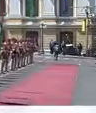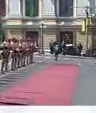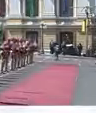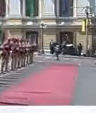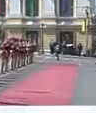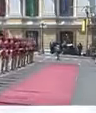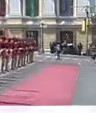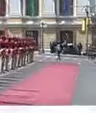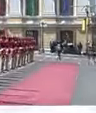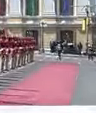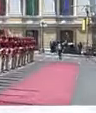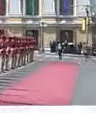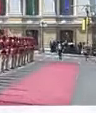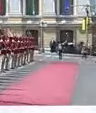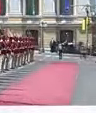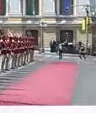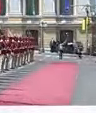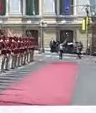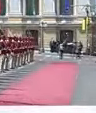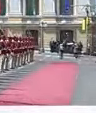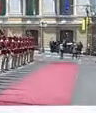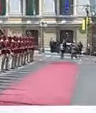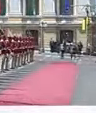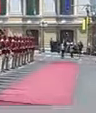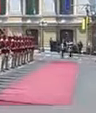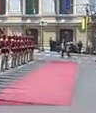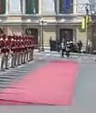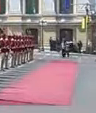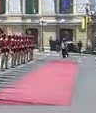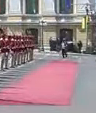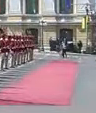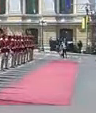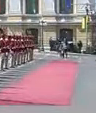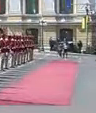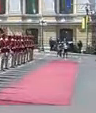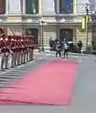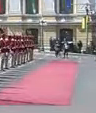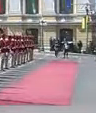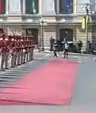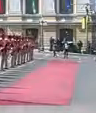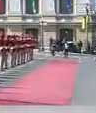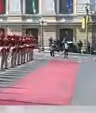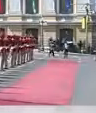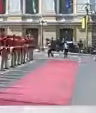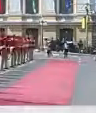que viva bolivia muchas nazis